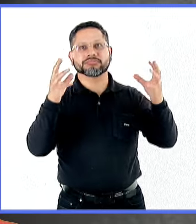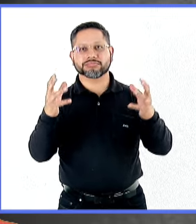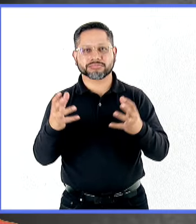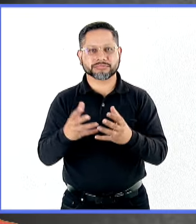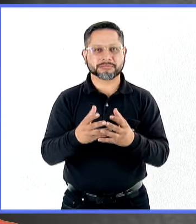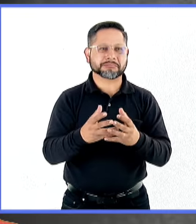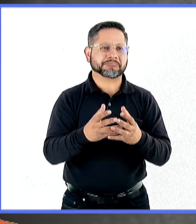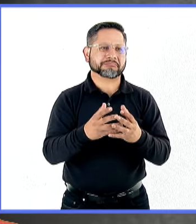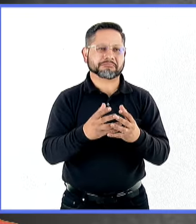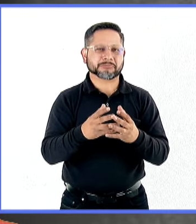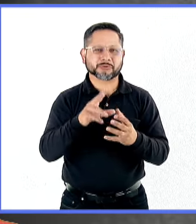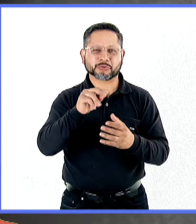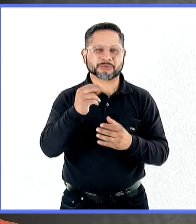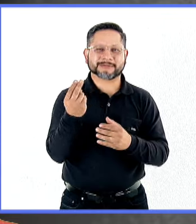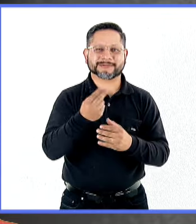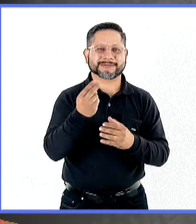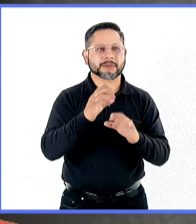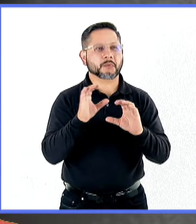Entonces,